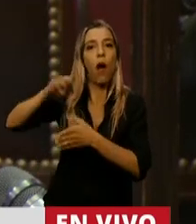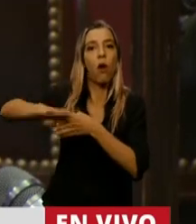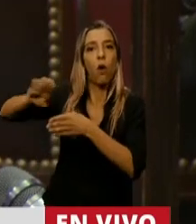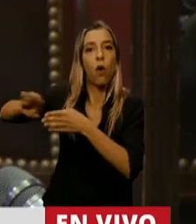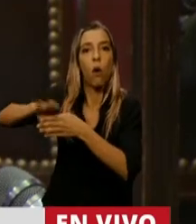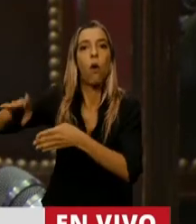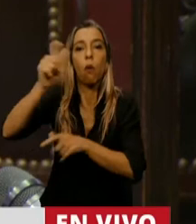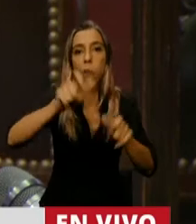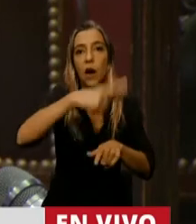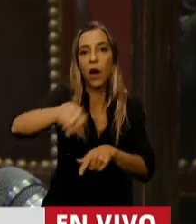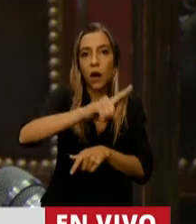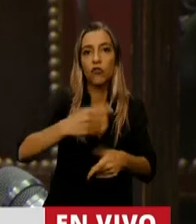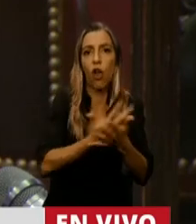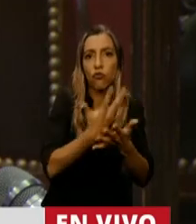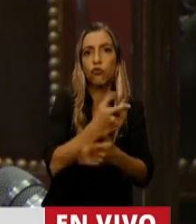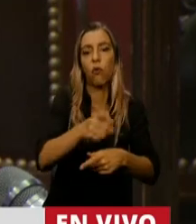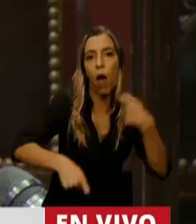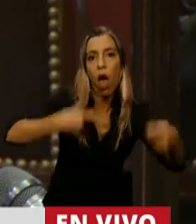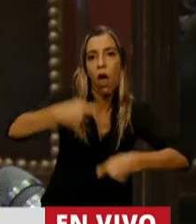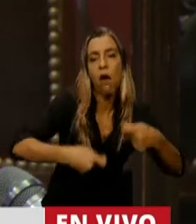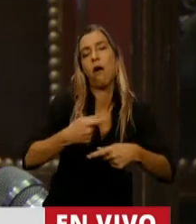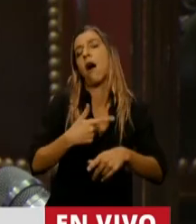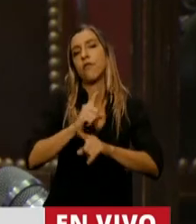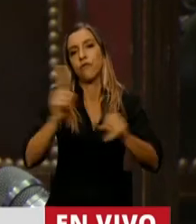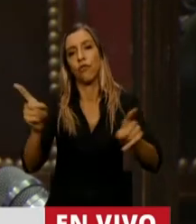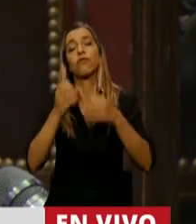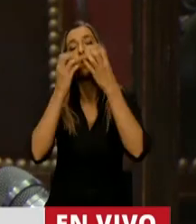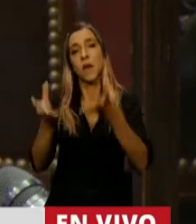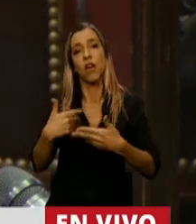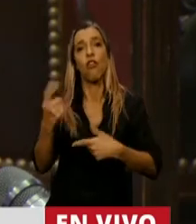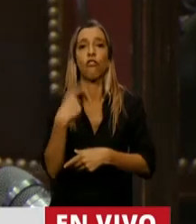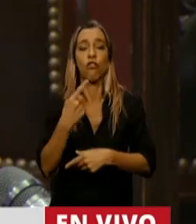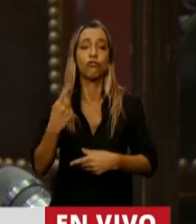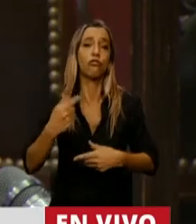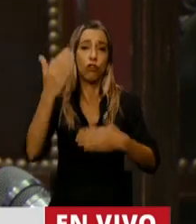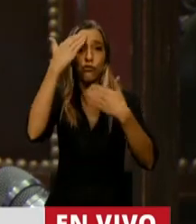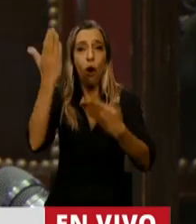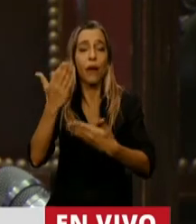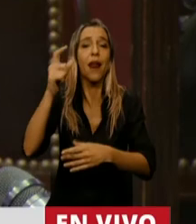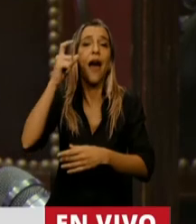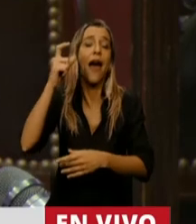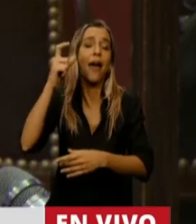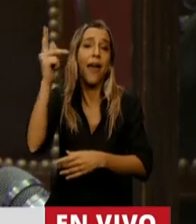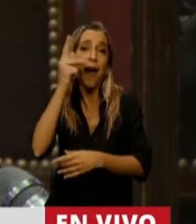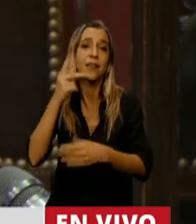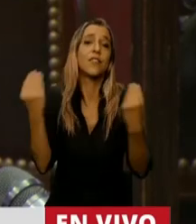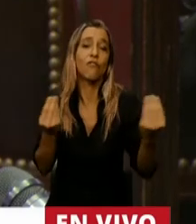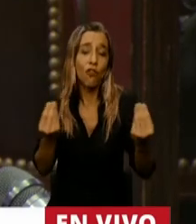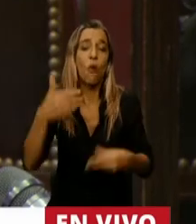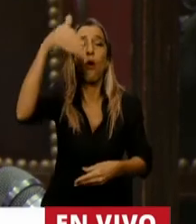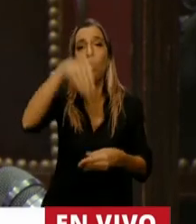Por eso, en honor a Néstor Kirchner, lo mejor que podemos hacer en la noche de hoy es darle media sanción a este proyecto de presupuesto. Muchísimas gracias,